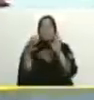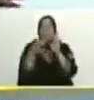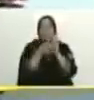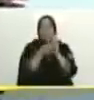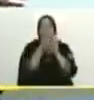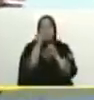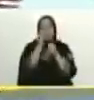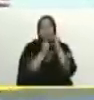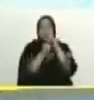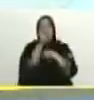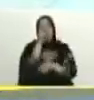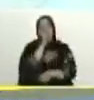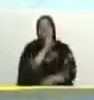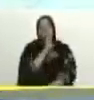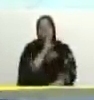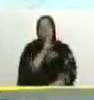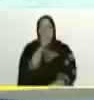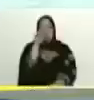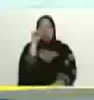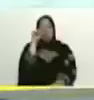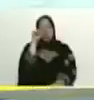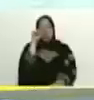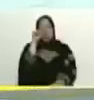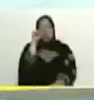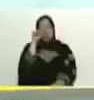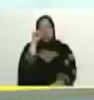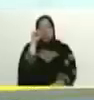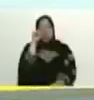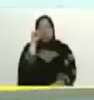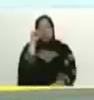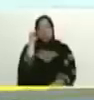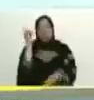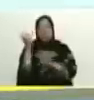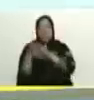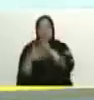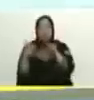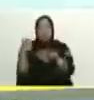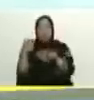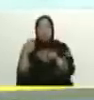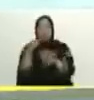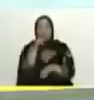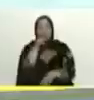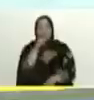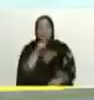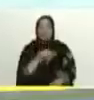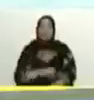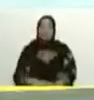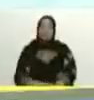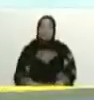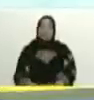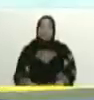años, en crímenes, andan huyendo en el exterior.